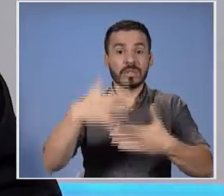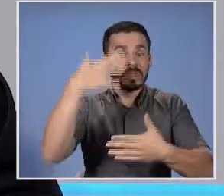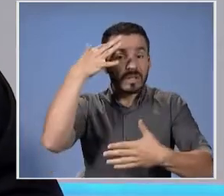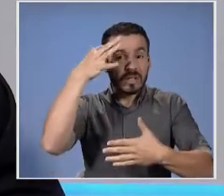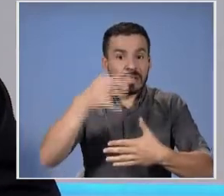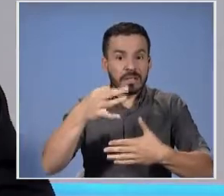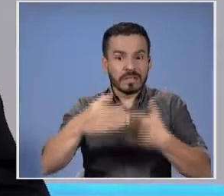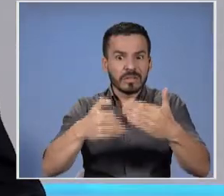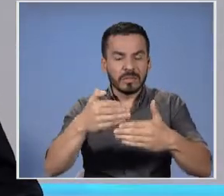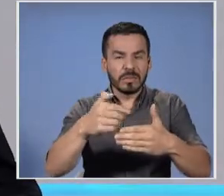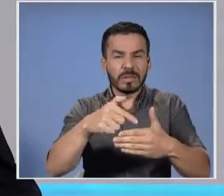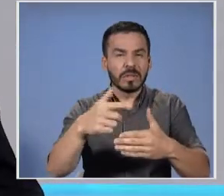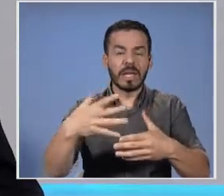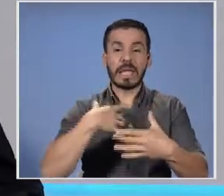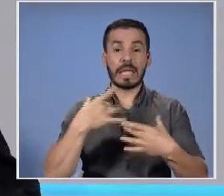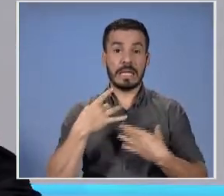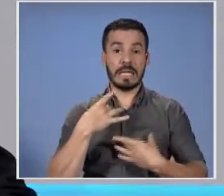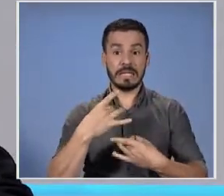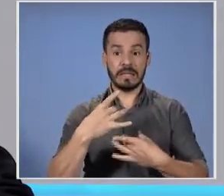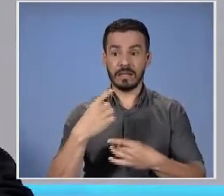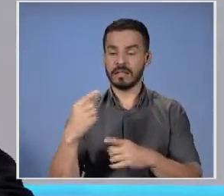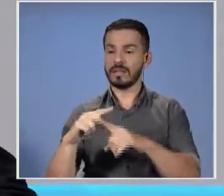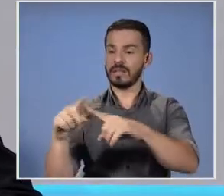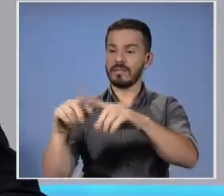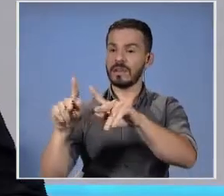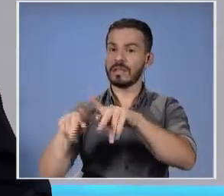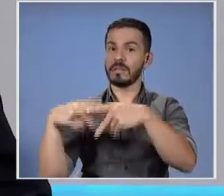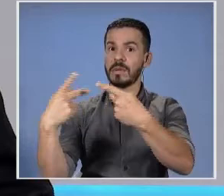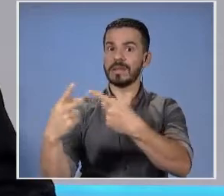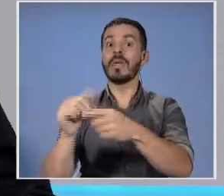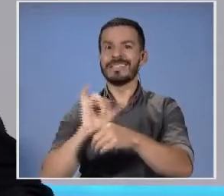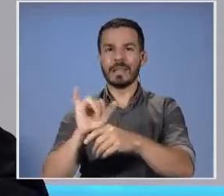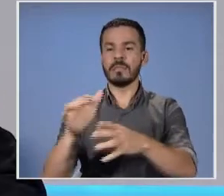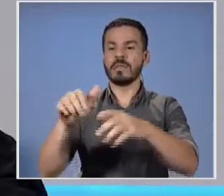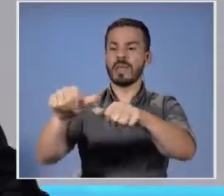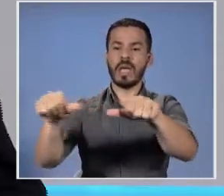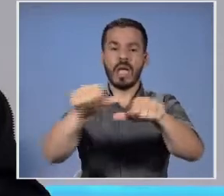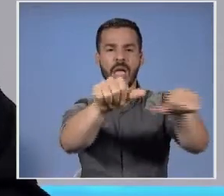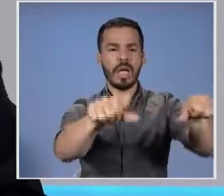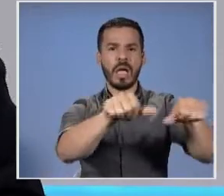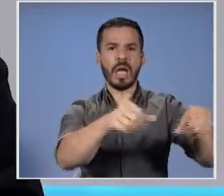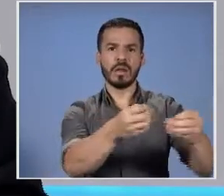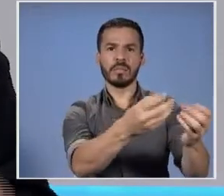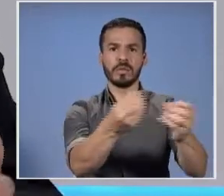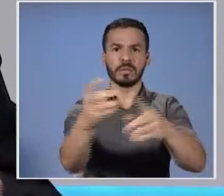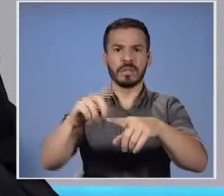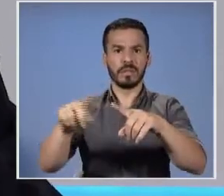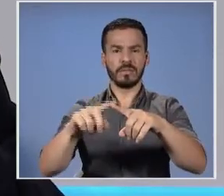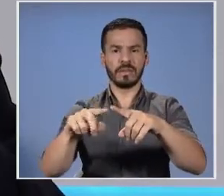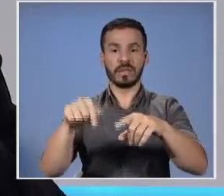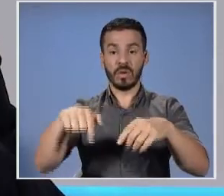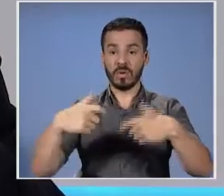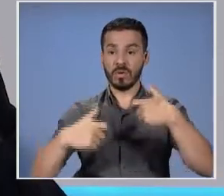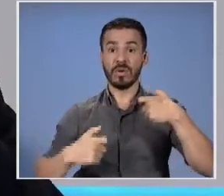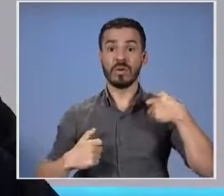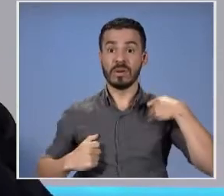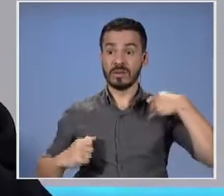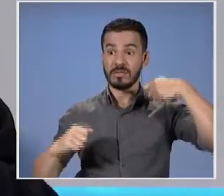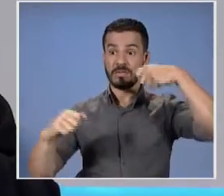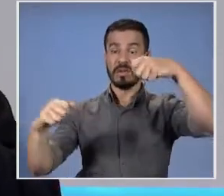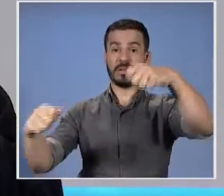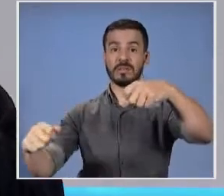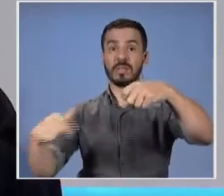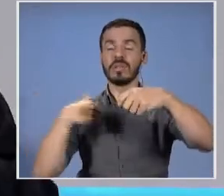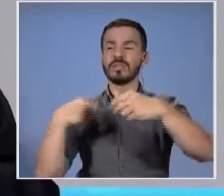los intereses, no solo de los diferentes partidos, sino sectores. Yo creo que hay algo muy importante que hoy el traspaso nos ha permitido